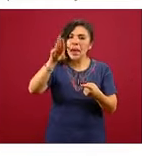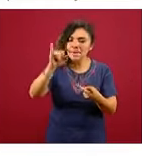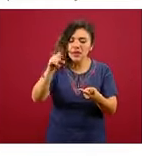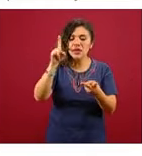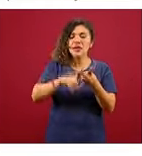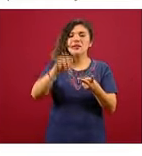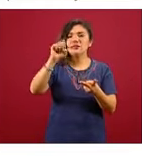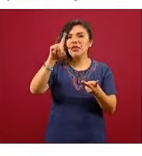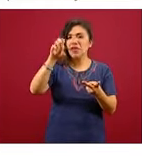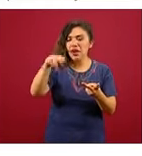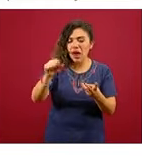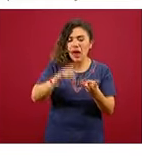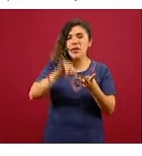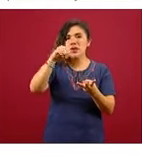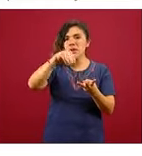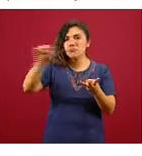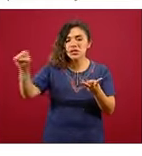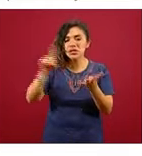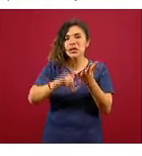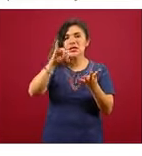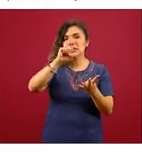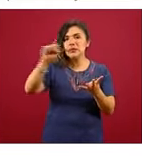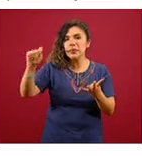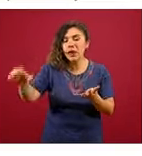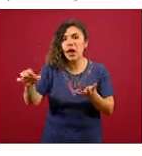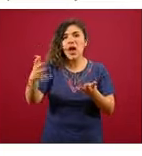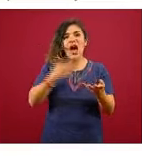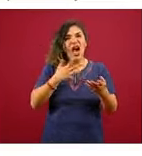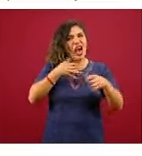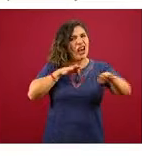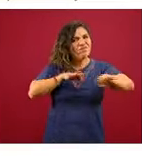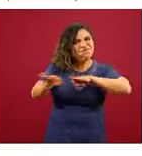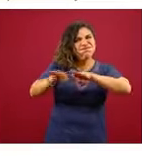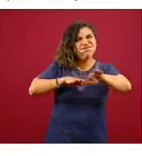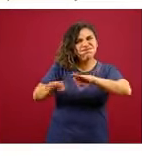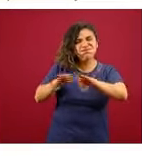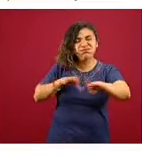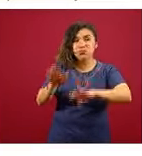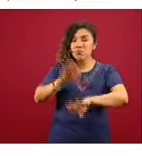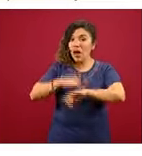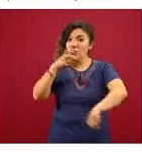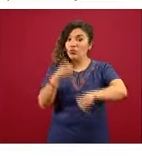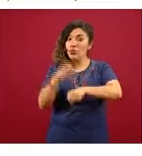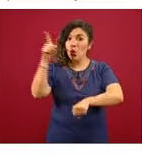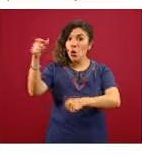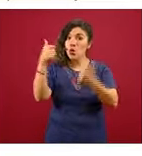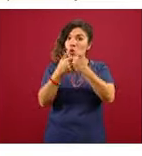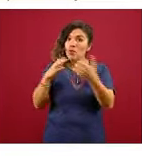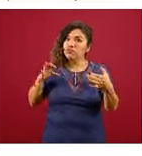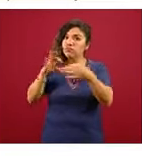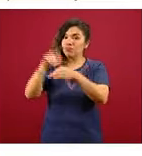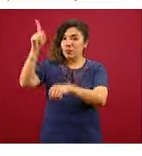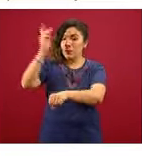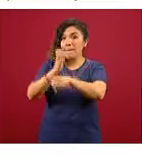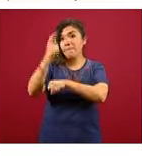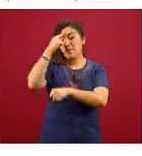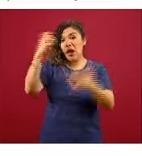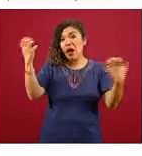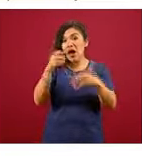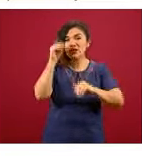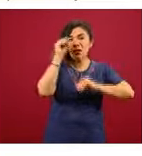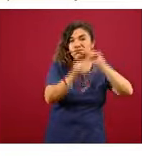de la SEDENA, como del IMSS, como del ISSSTE, han estado trabajando intensamente con las autoridades para poder llevar a cabo